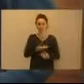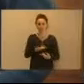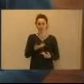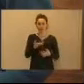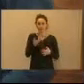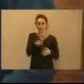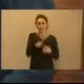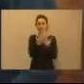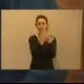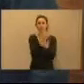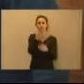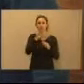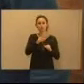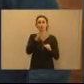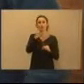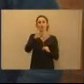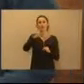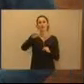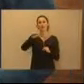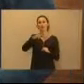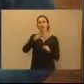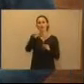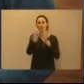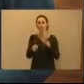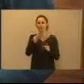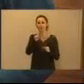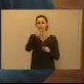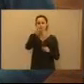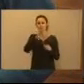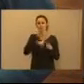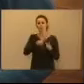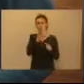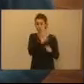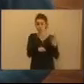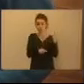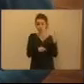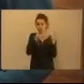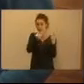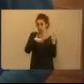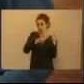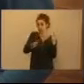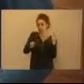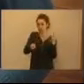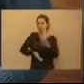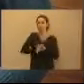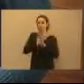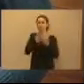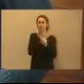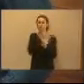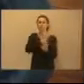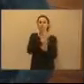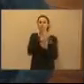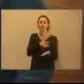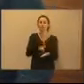sílidos Tenaritaina eucalipti y Tenaritaina spatulata causan, que den continuidad a los trabajos ya realizados por